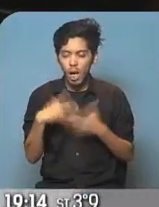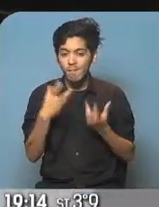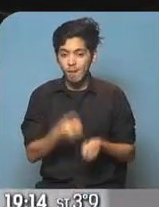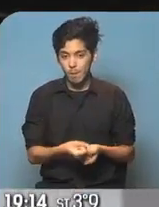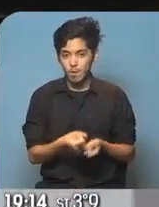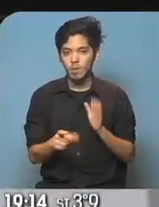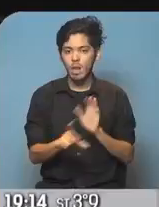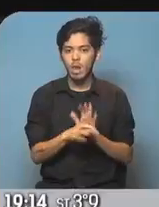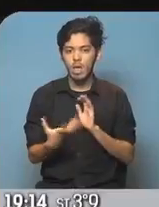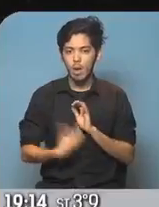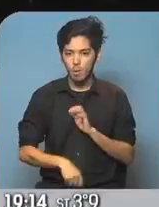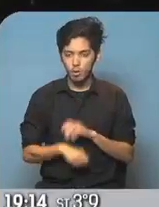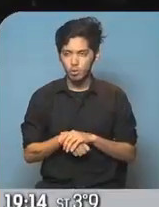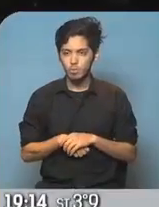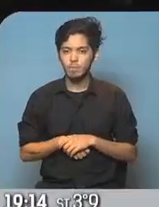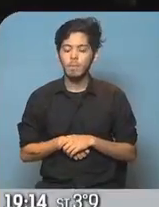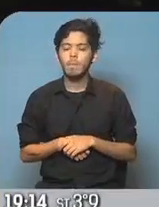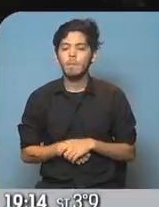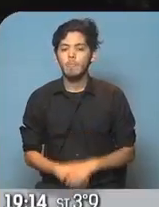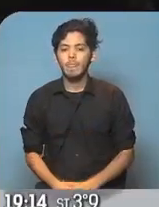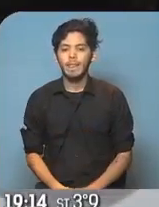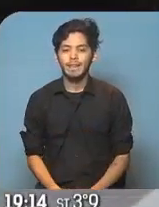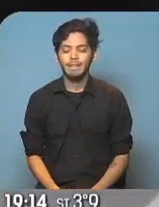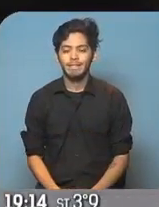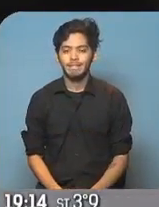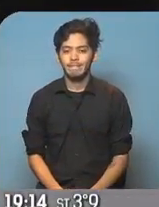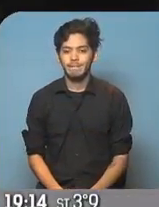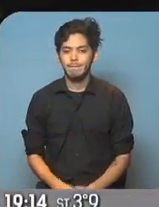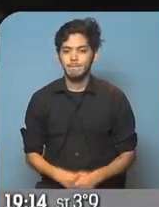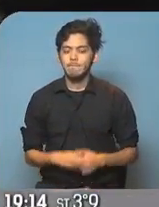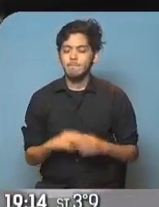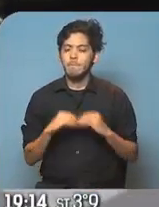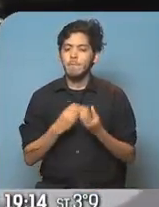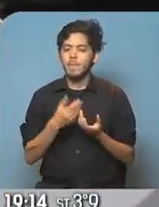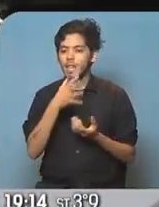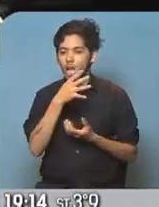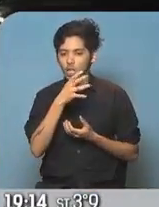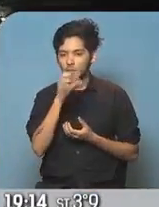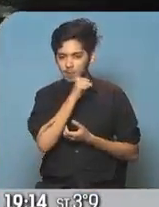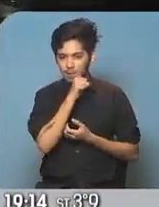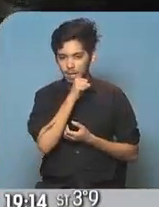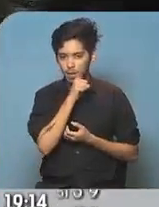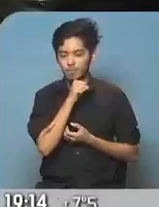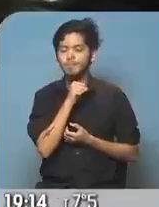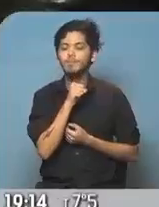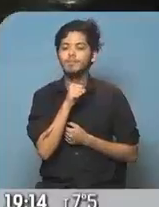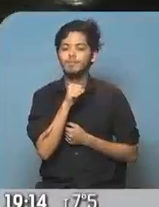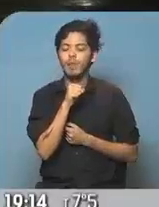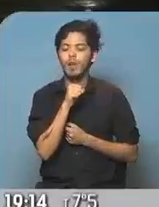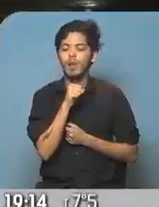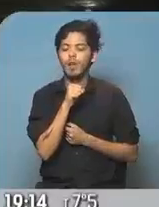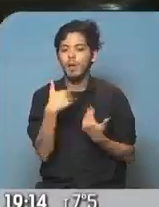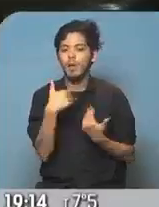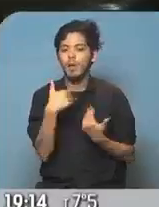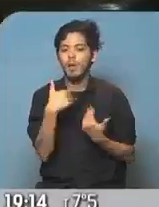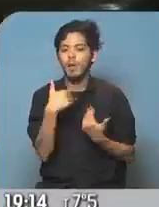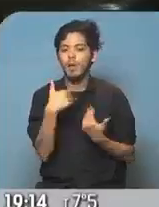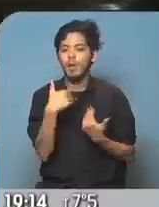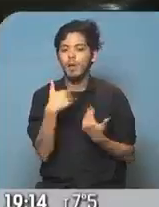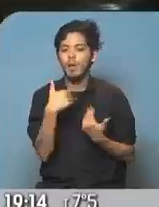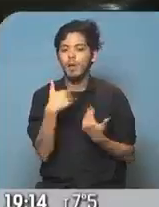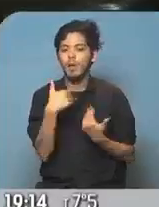favor de la ley de promoción del aborto, con 14 abstenciones, lo que puede modificar hacia un lado o hacia el